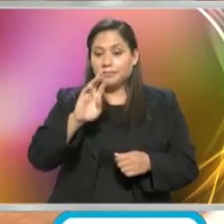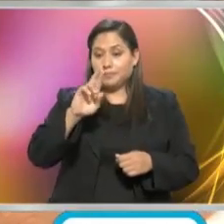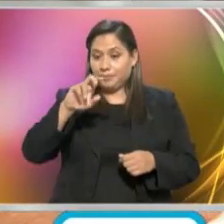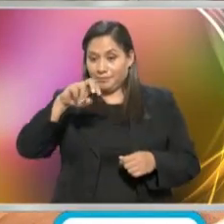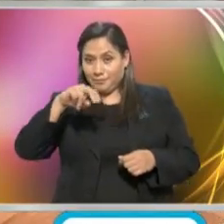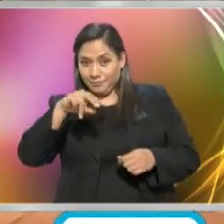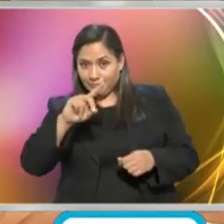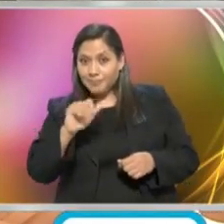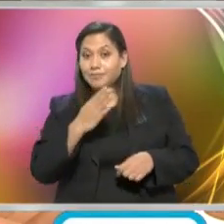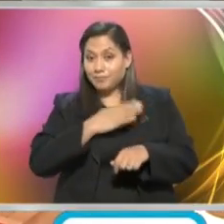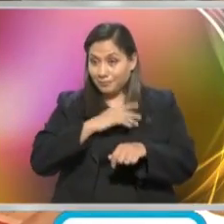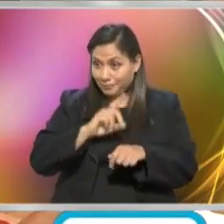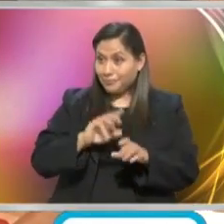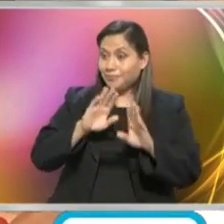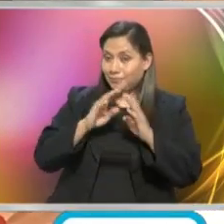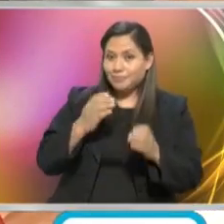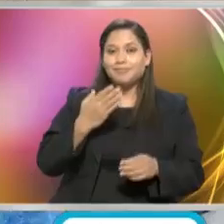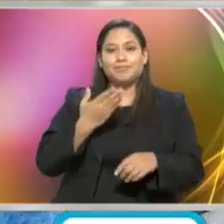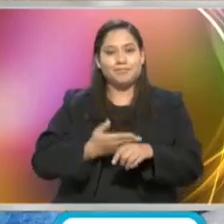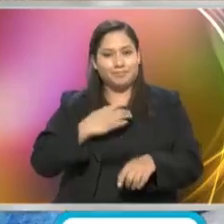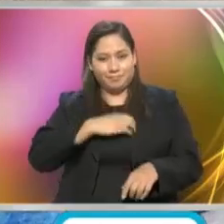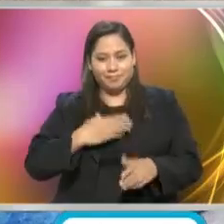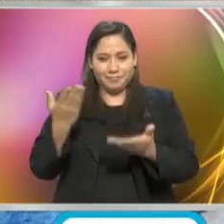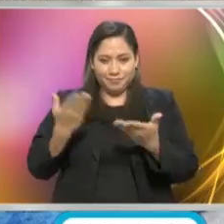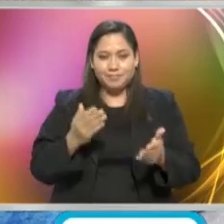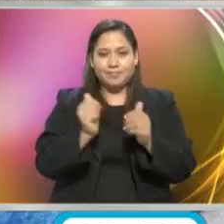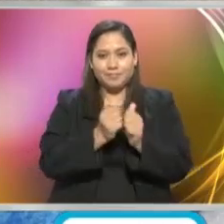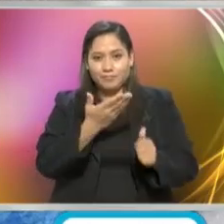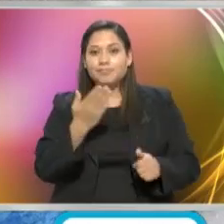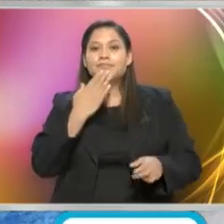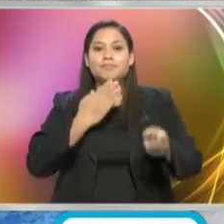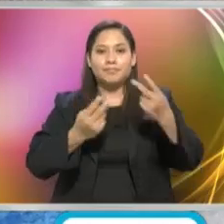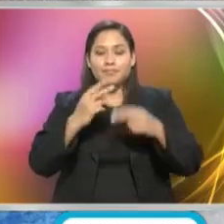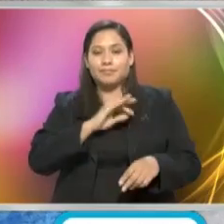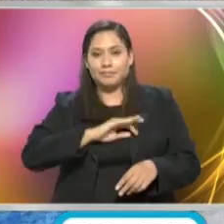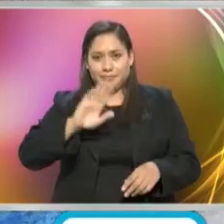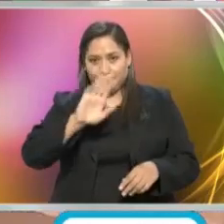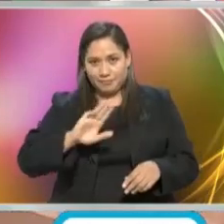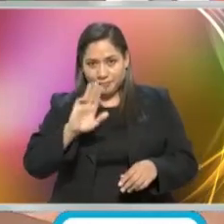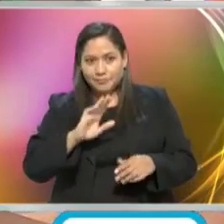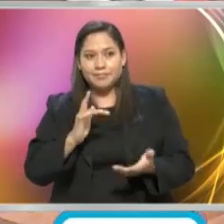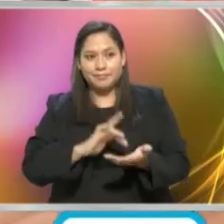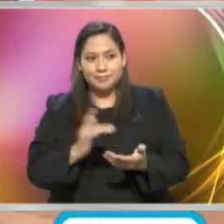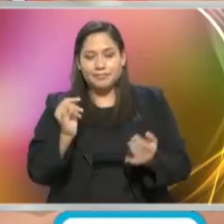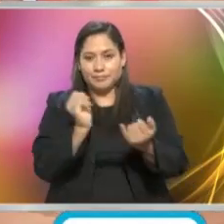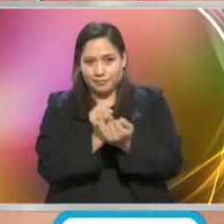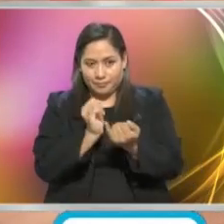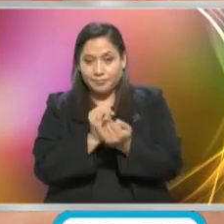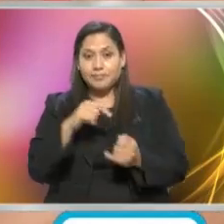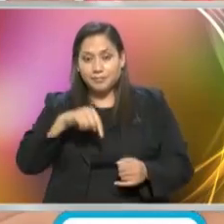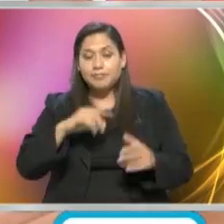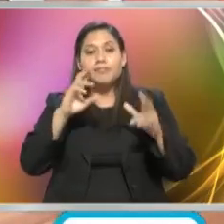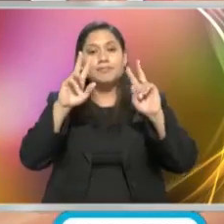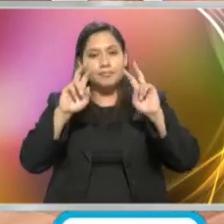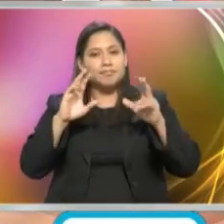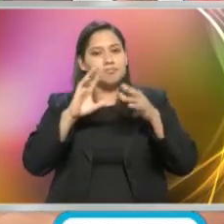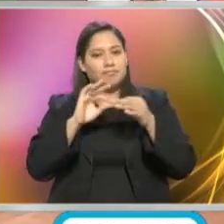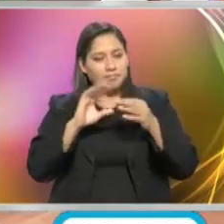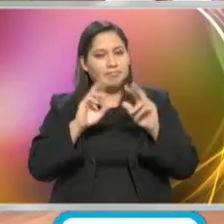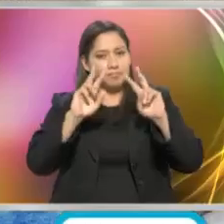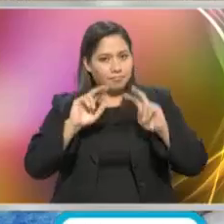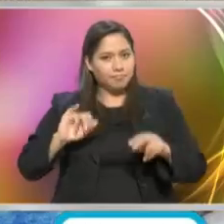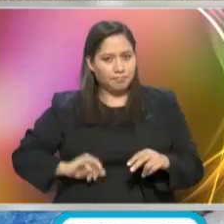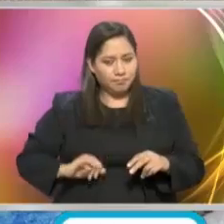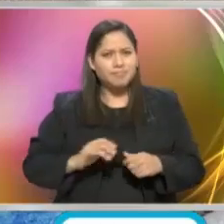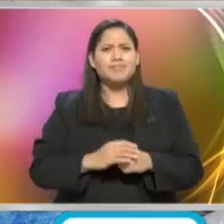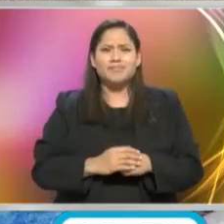Brenda, buenos días, ¿cómo estás? Muy contenta de estar aquí con Bienvenida, ustedes otra vez. feliz miércoles. Muchas gracias, igualmente, aquí hablando de un tema muy interesante.